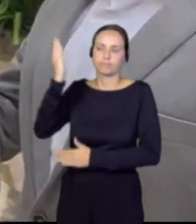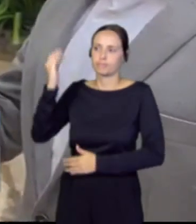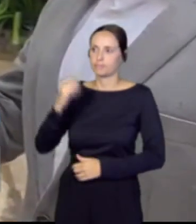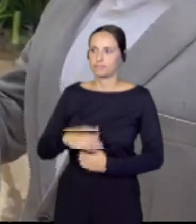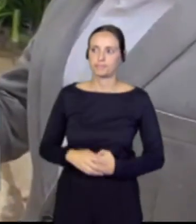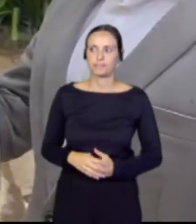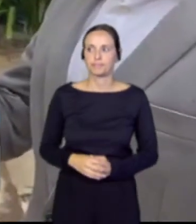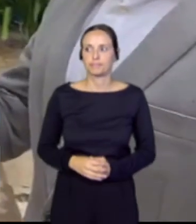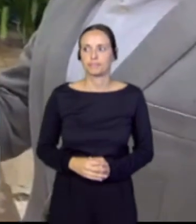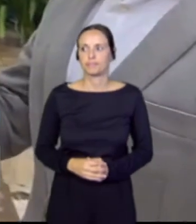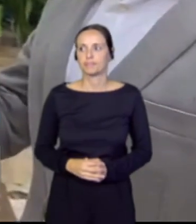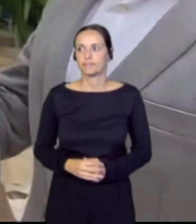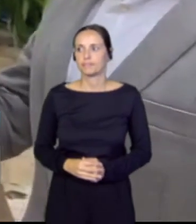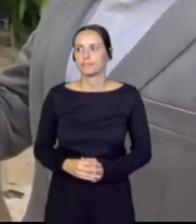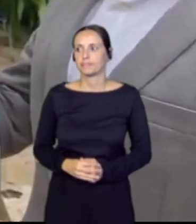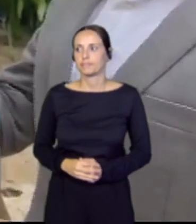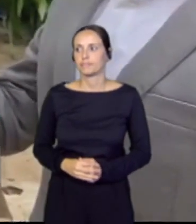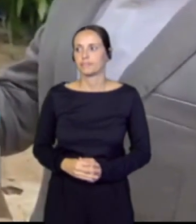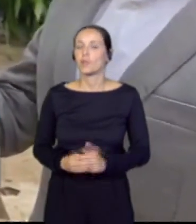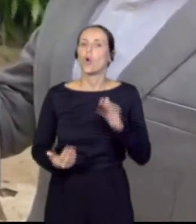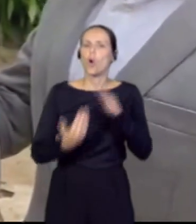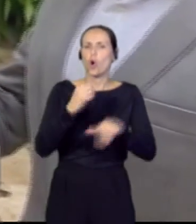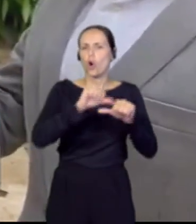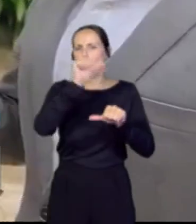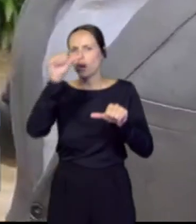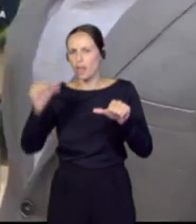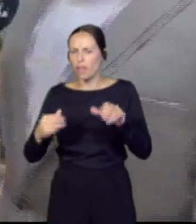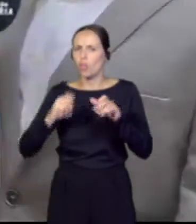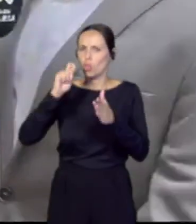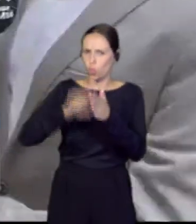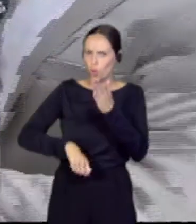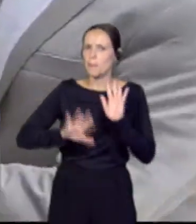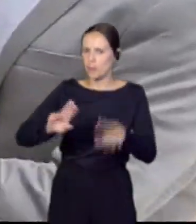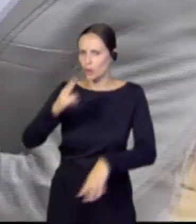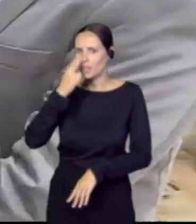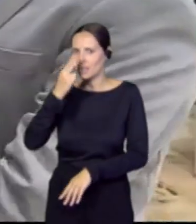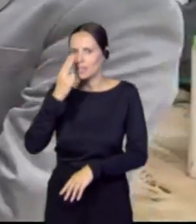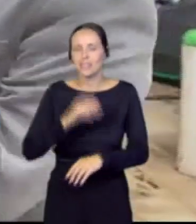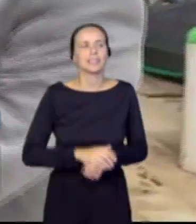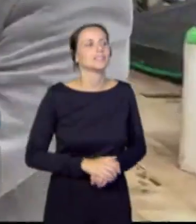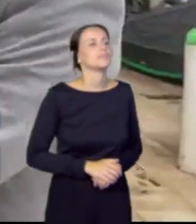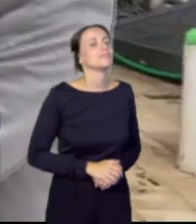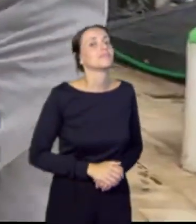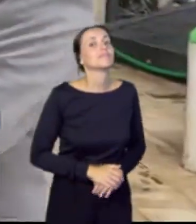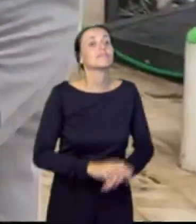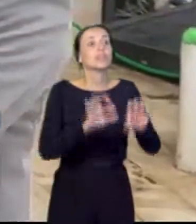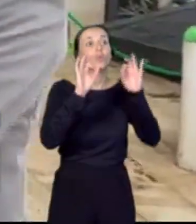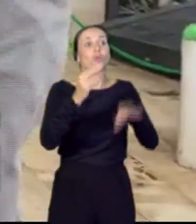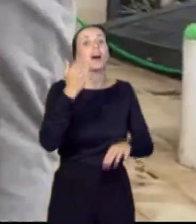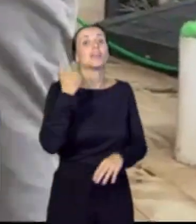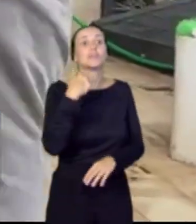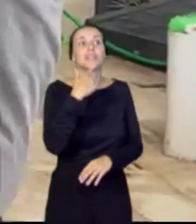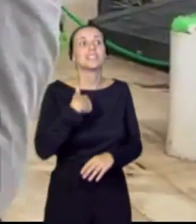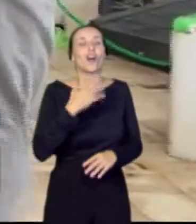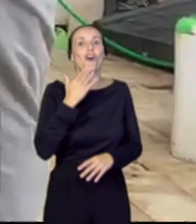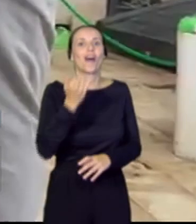hacer una jornada intensa, pero interesante la idea. Intensa pero interesante. Me decía usted ayer, ojalá podamos quedar más tiempo aquí en